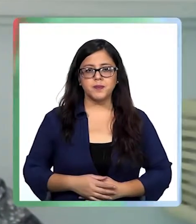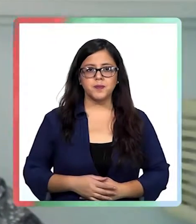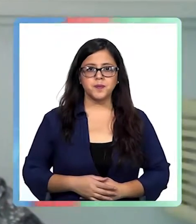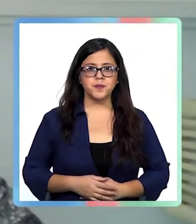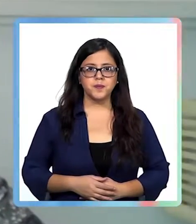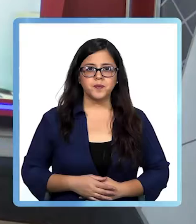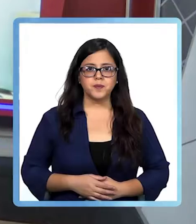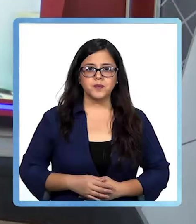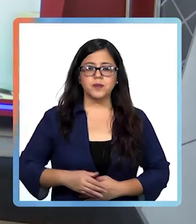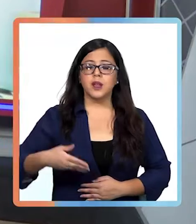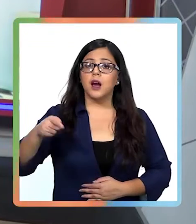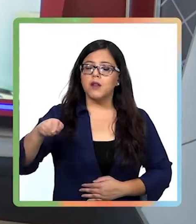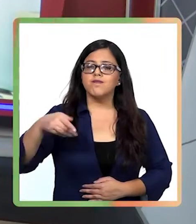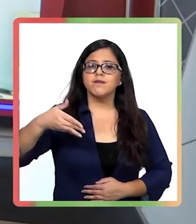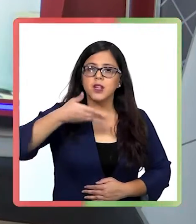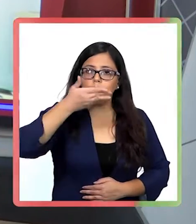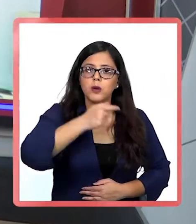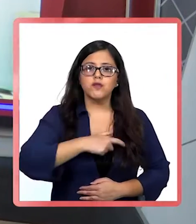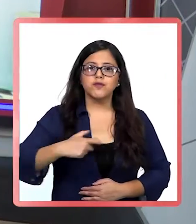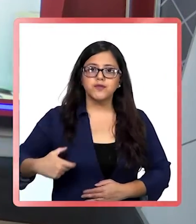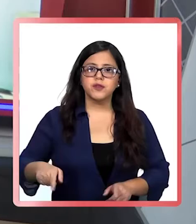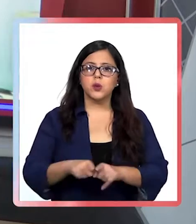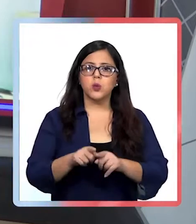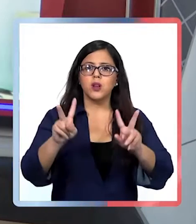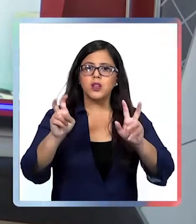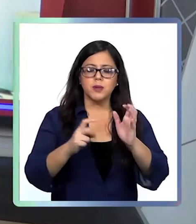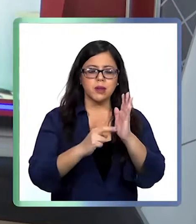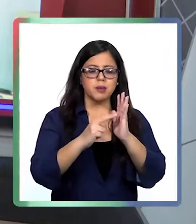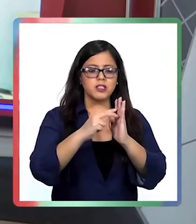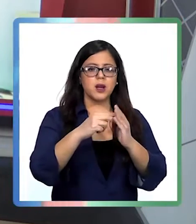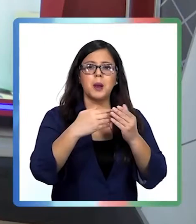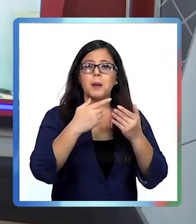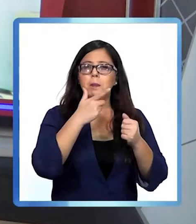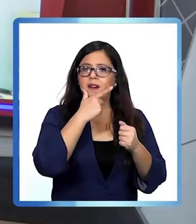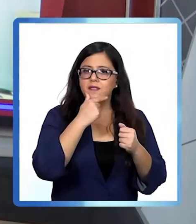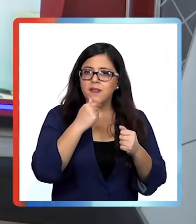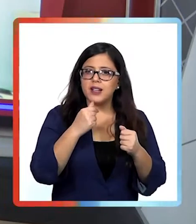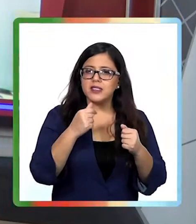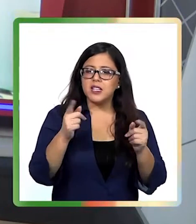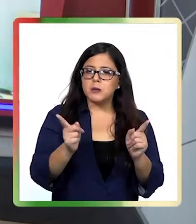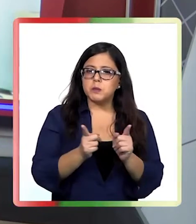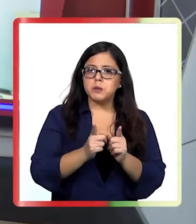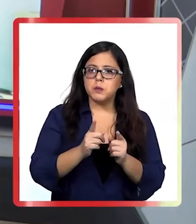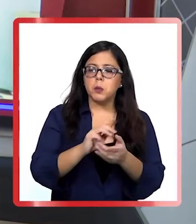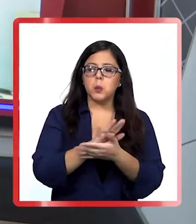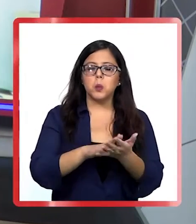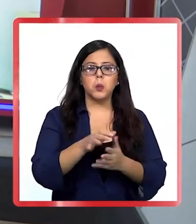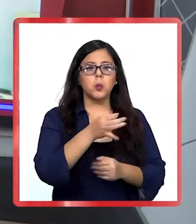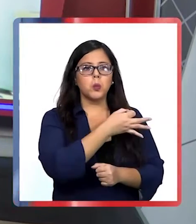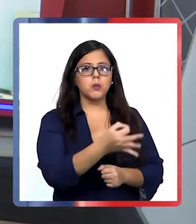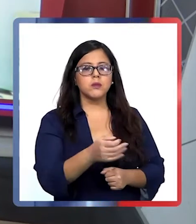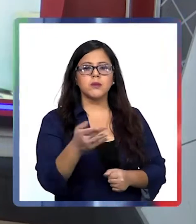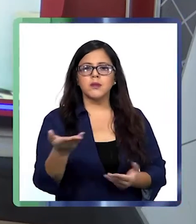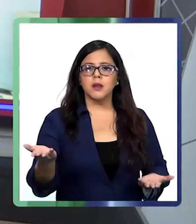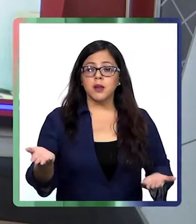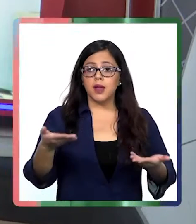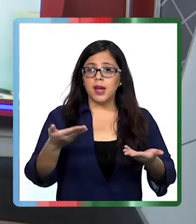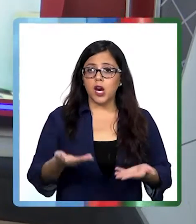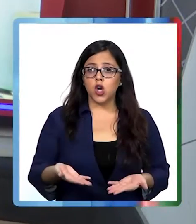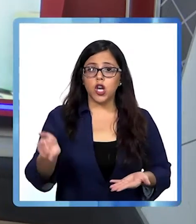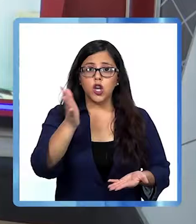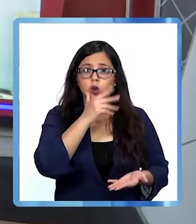transmisión. El argumento del gobierno para simplificar el plan paso a paso ha sido básicamente, por ejemplo,